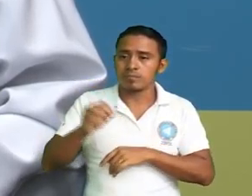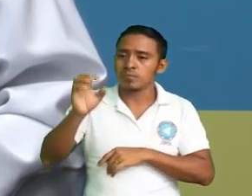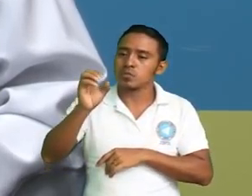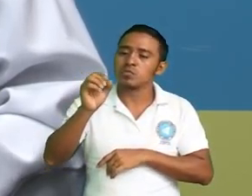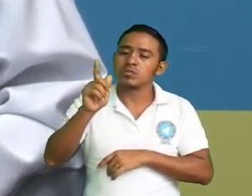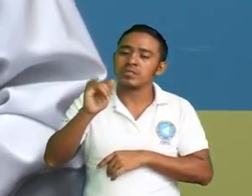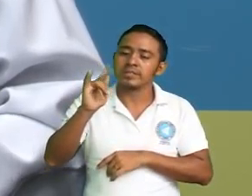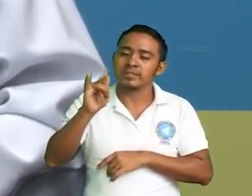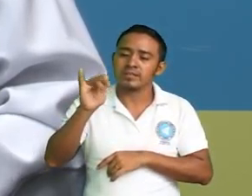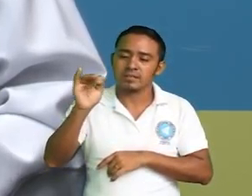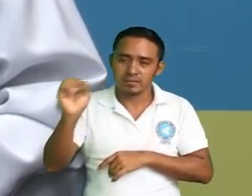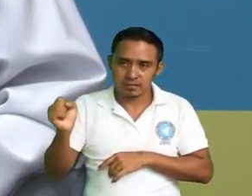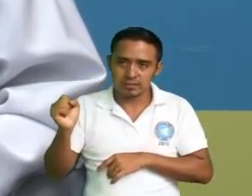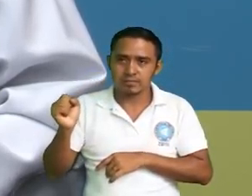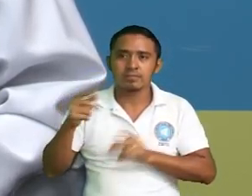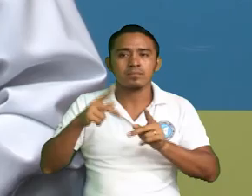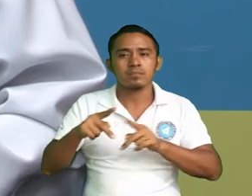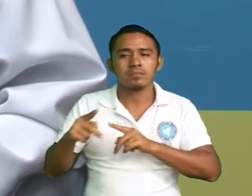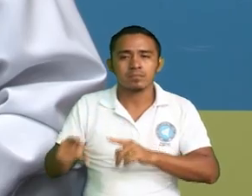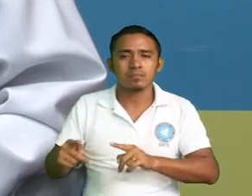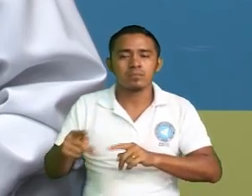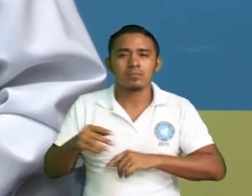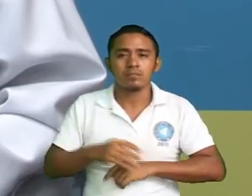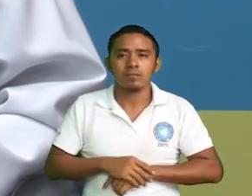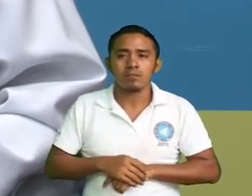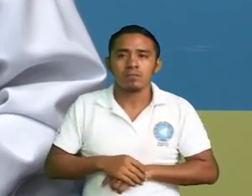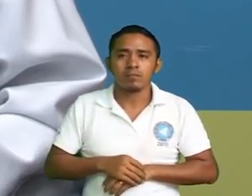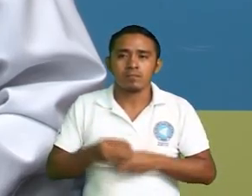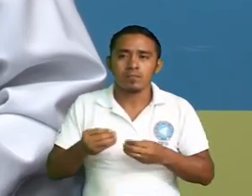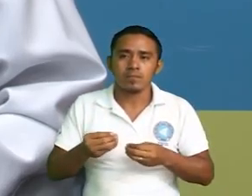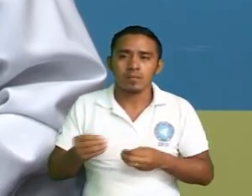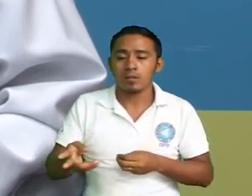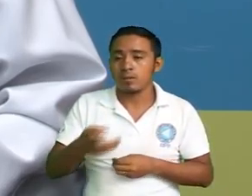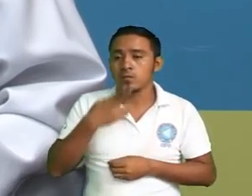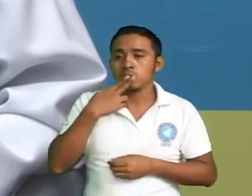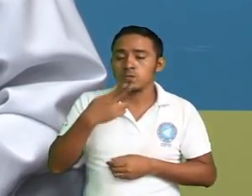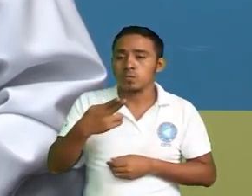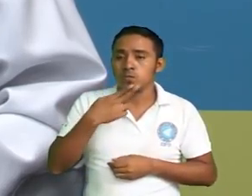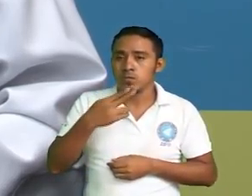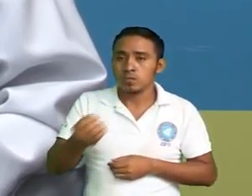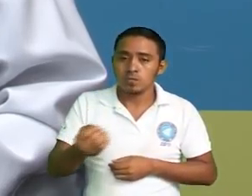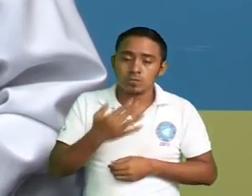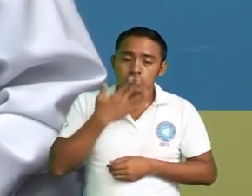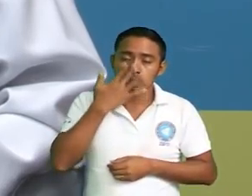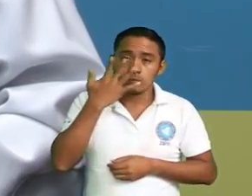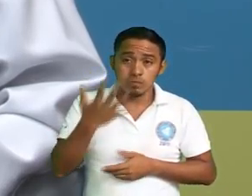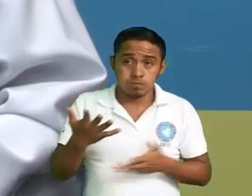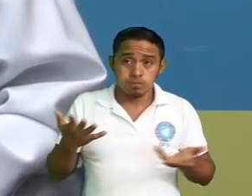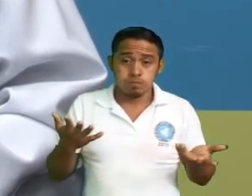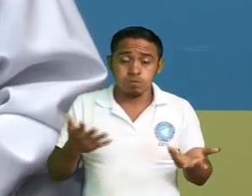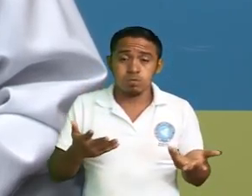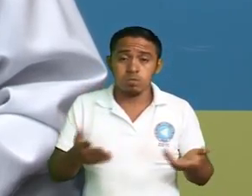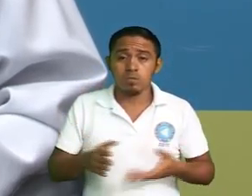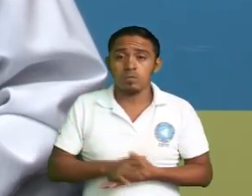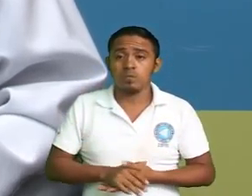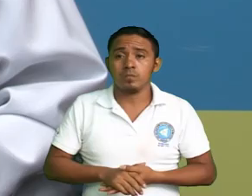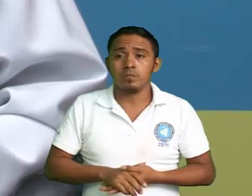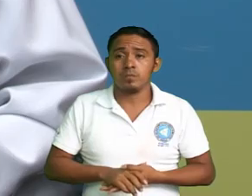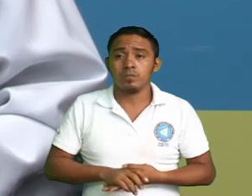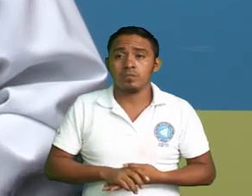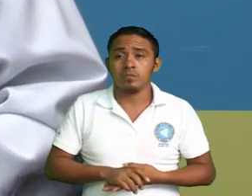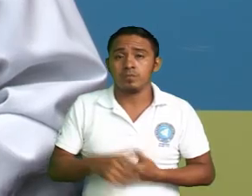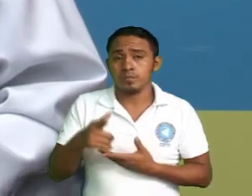media, son las personas que consumen tabaco, el tabaquismo, en vez, hace